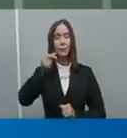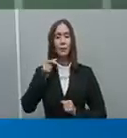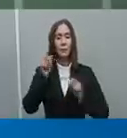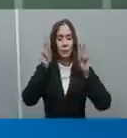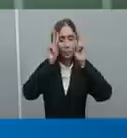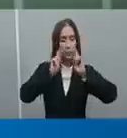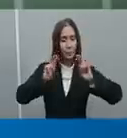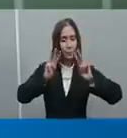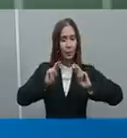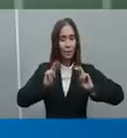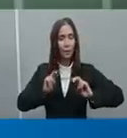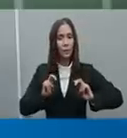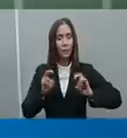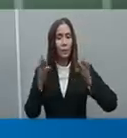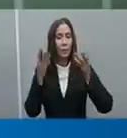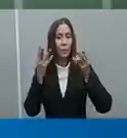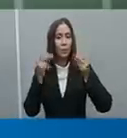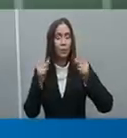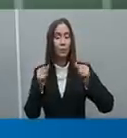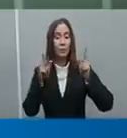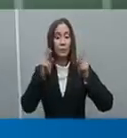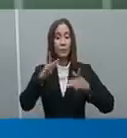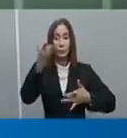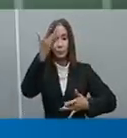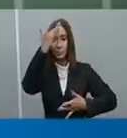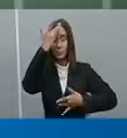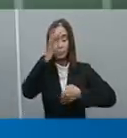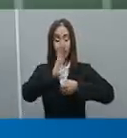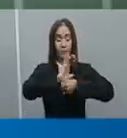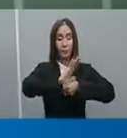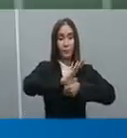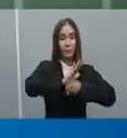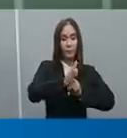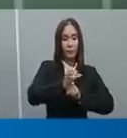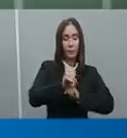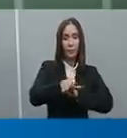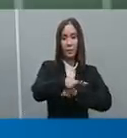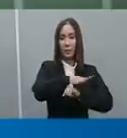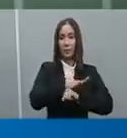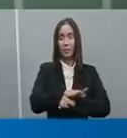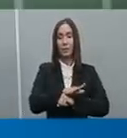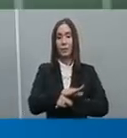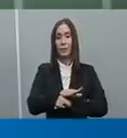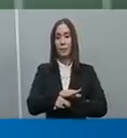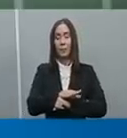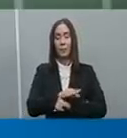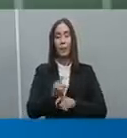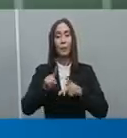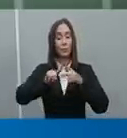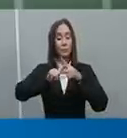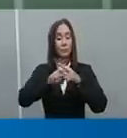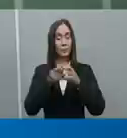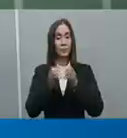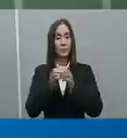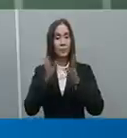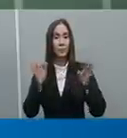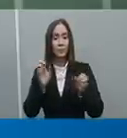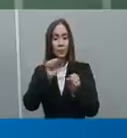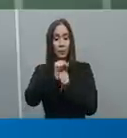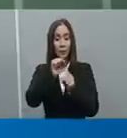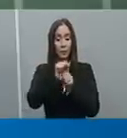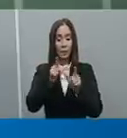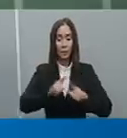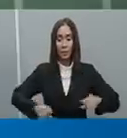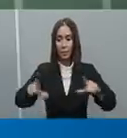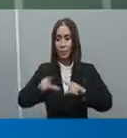minuciosamente el número de contagios, especialmente desde la entrada en la fase 2 de la apertura, que implicó